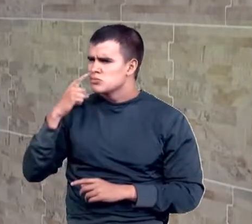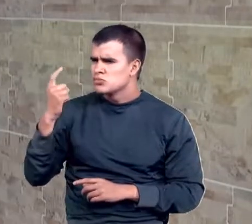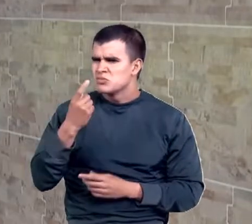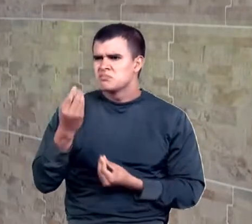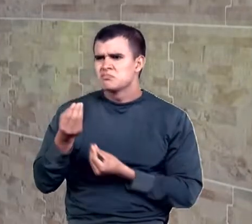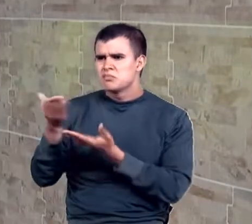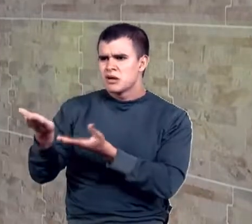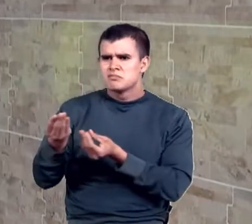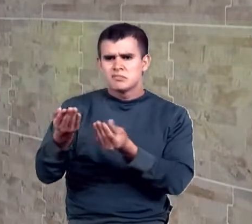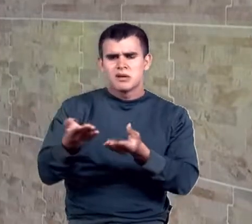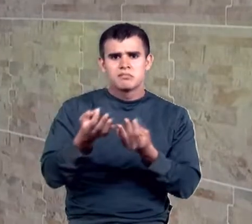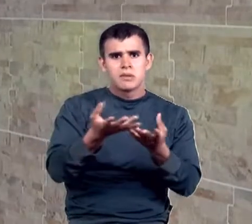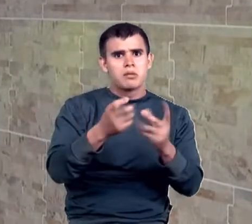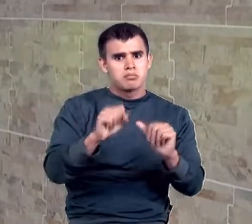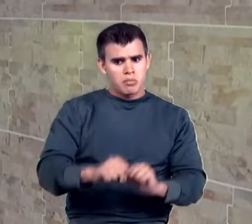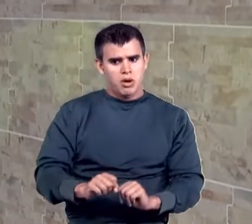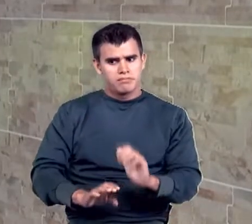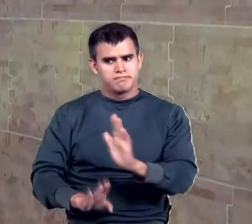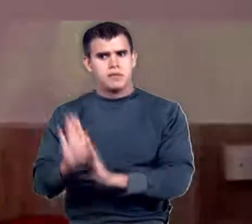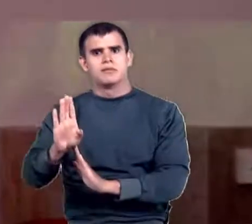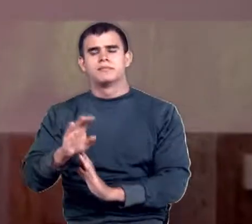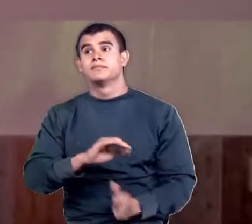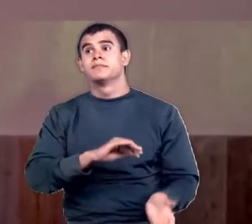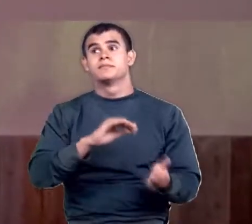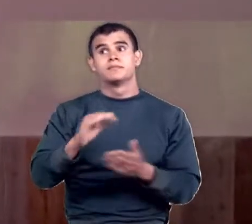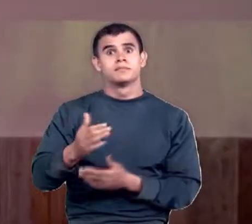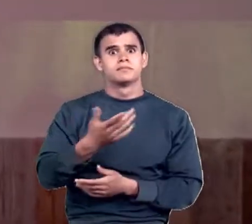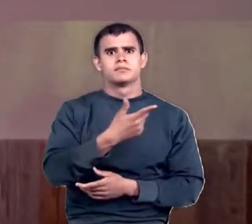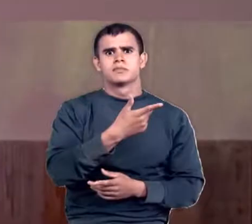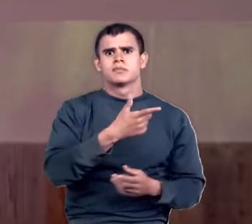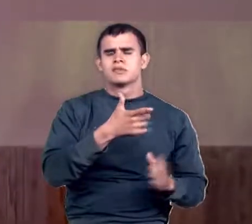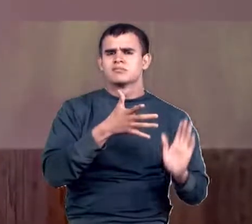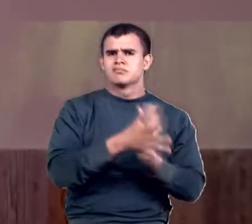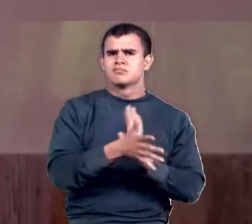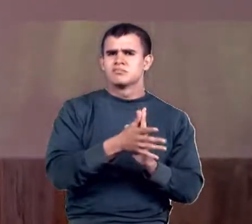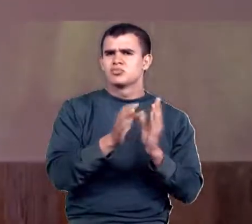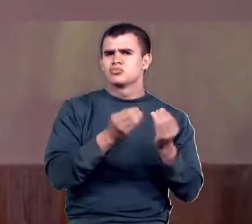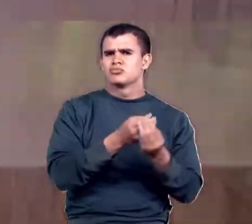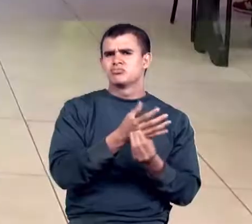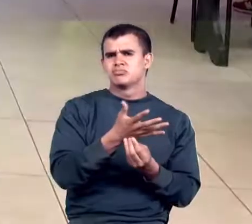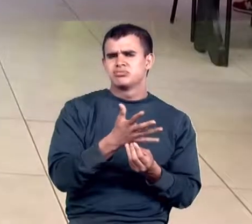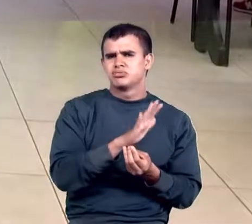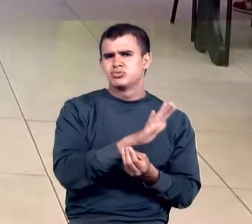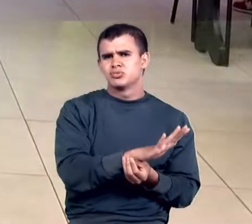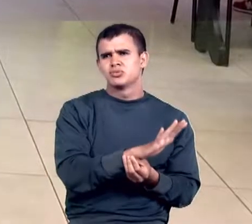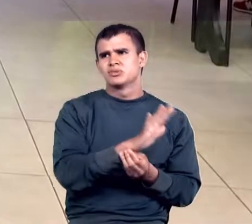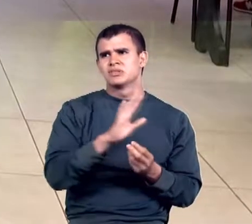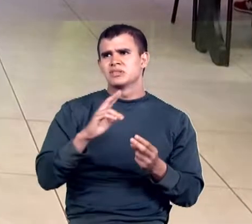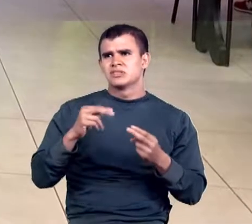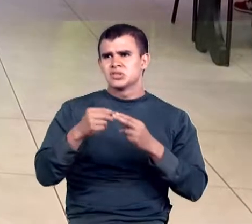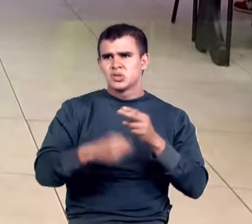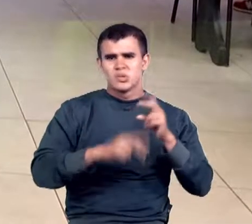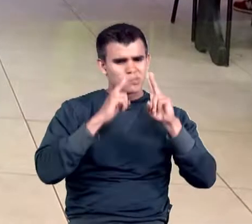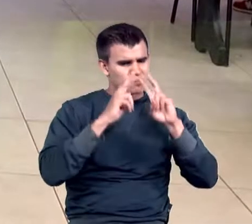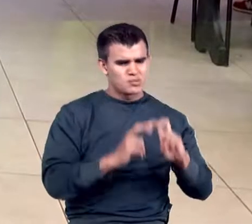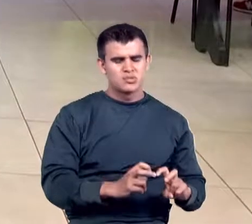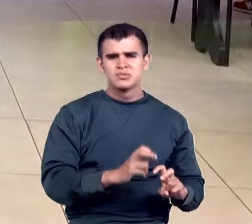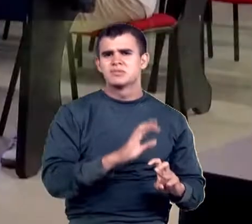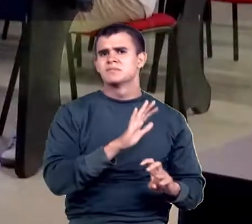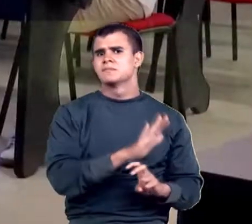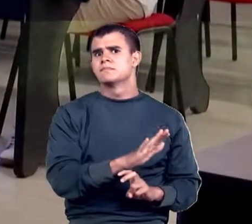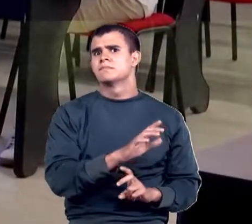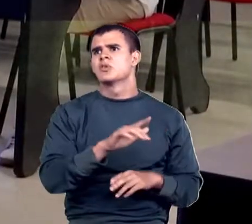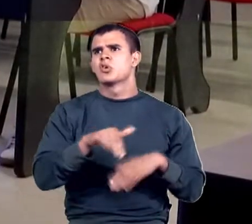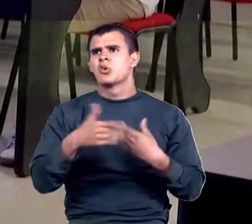hasta otros medios y así generar un mayor alcance. Los ponentes hablaron sobre el estado del arte, las técnicas y herramientas de la producción en las